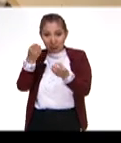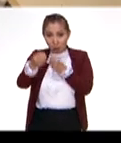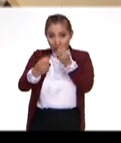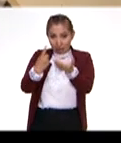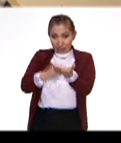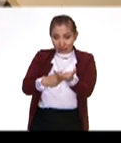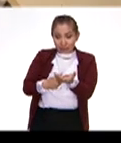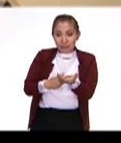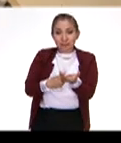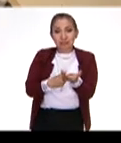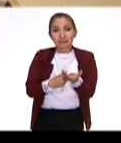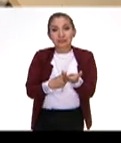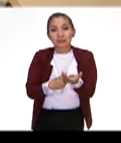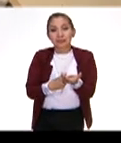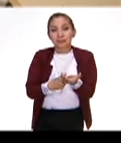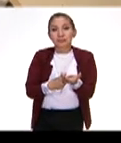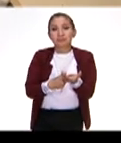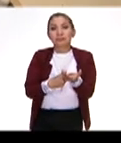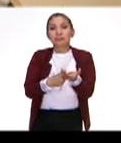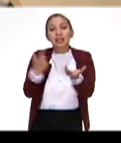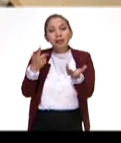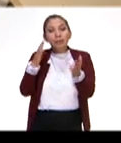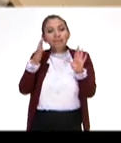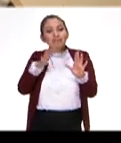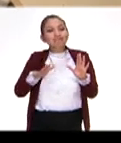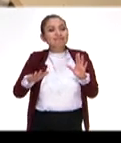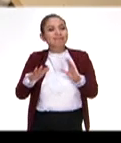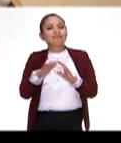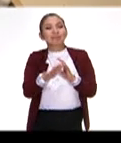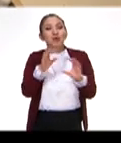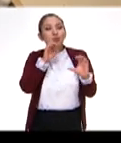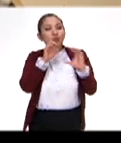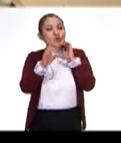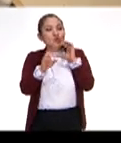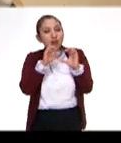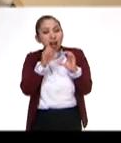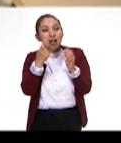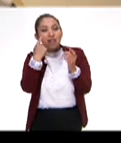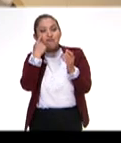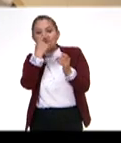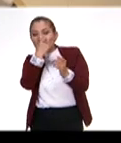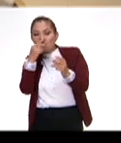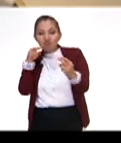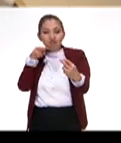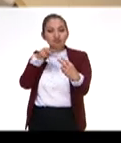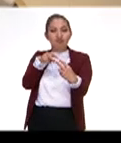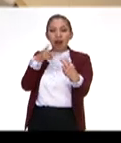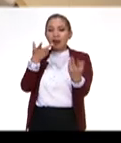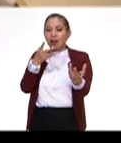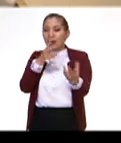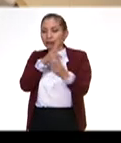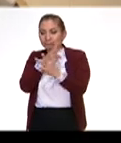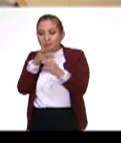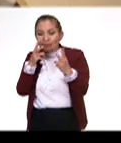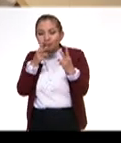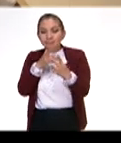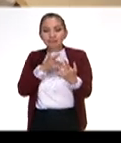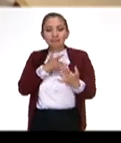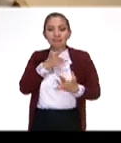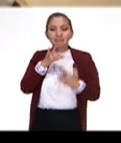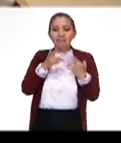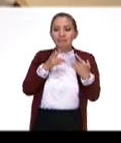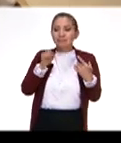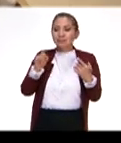escena, en esta maravilla de comunicación desde la mirada, desde la respiración,